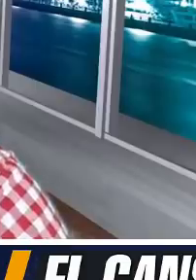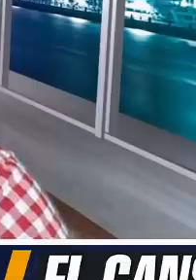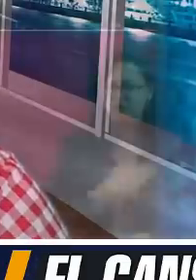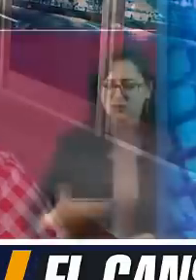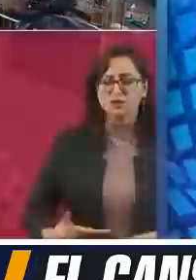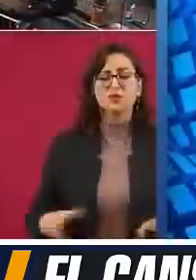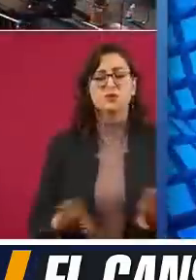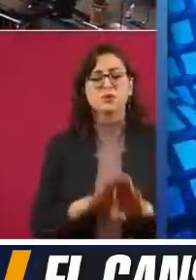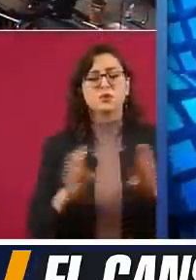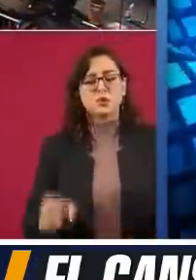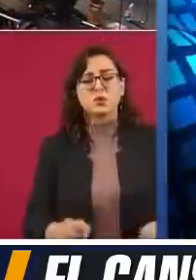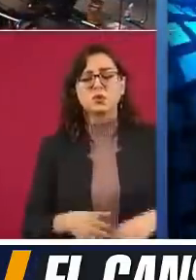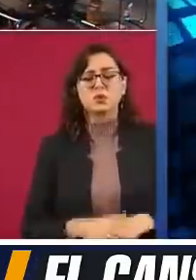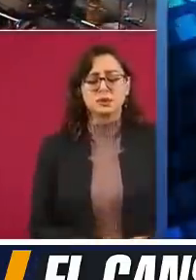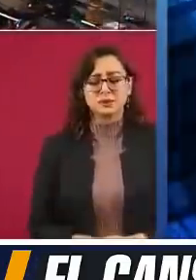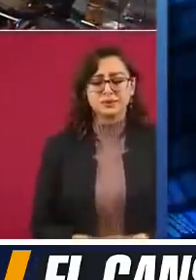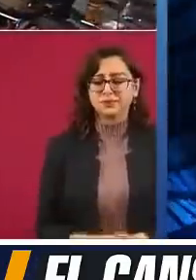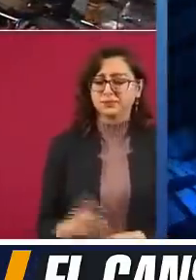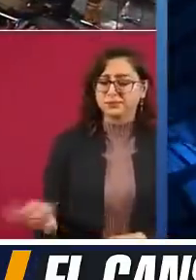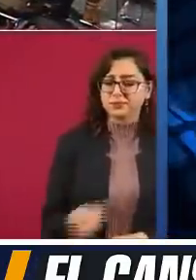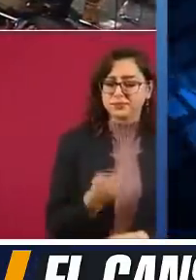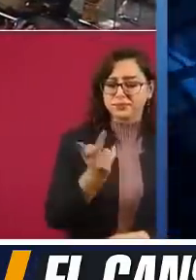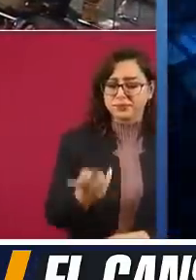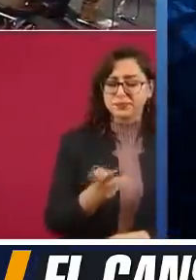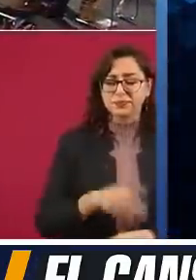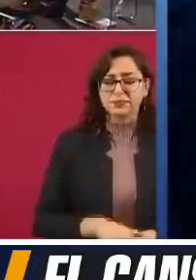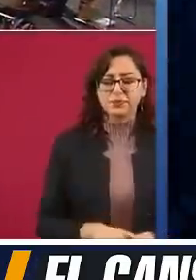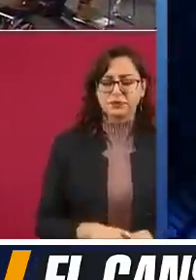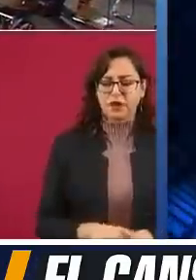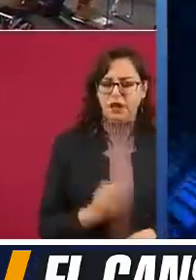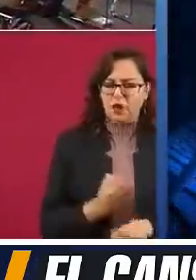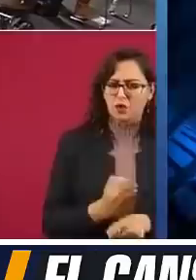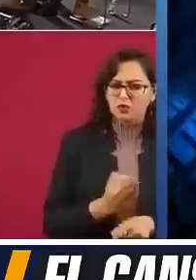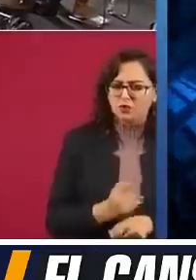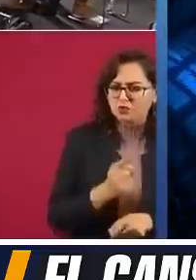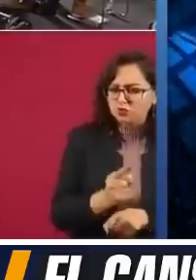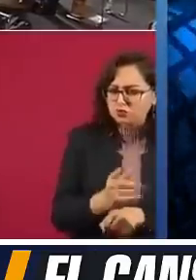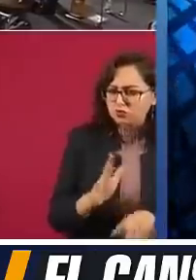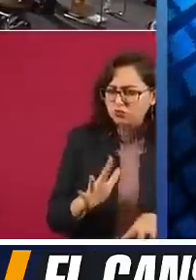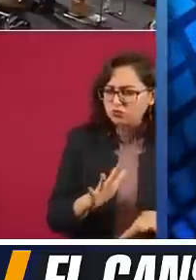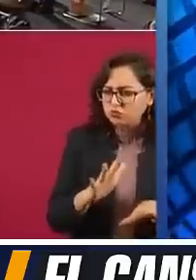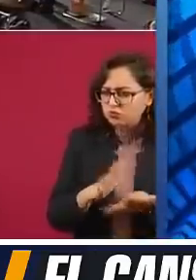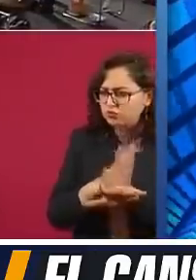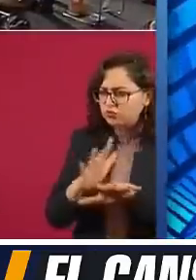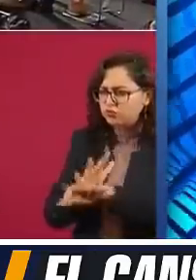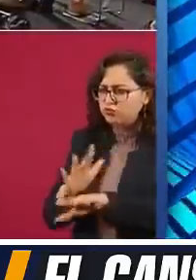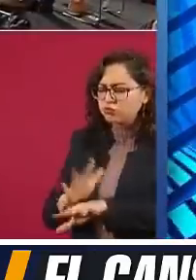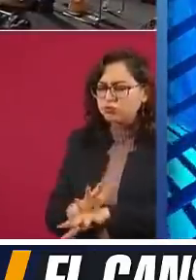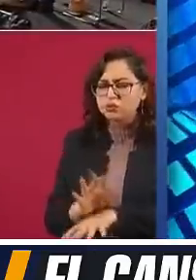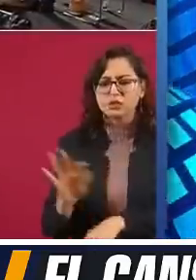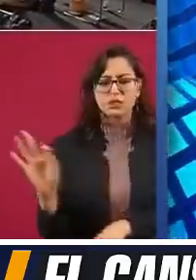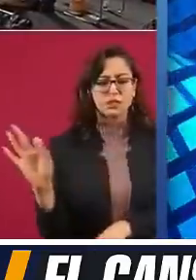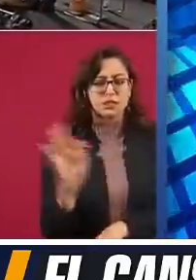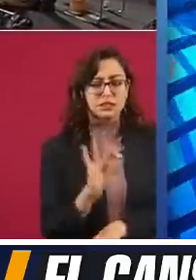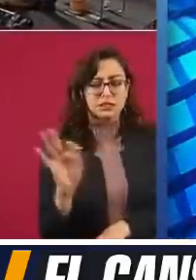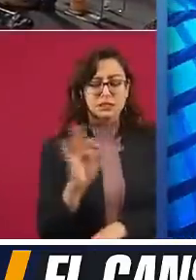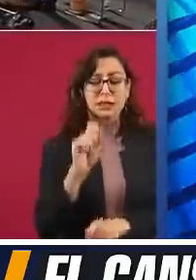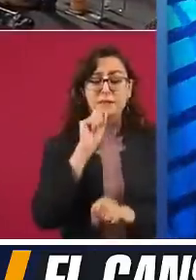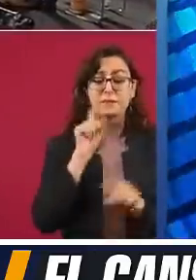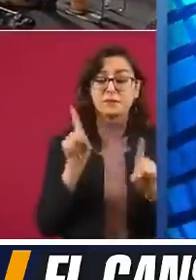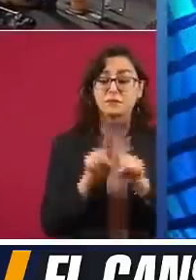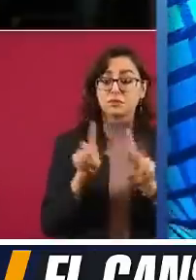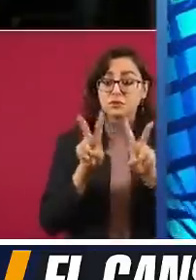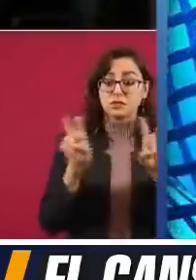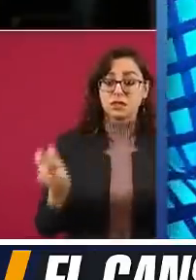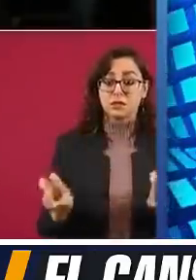escucharlo. Obviamente relacionado con el tema, estos cambios, esos en Roques, ¿tienen también que ver con paridad de género? Esa sería